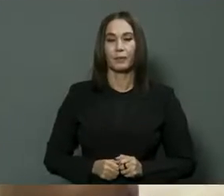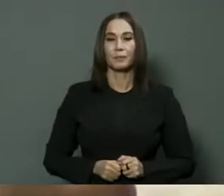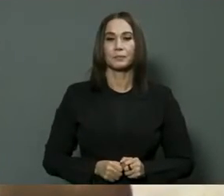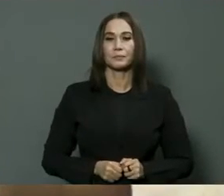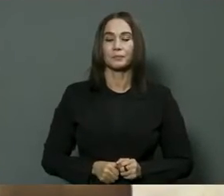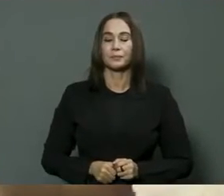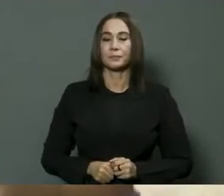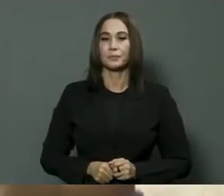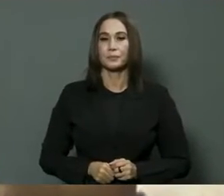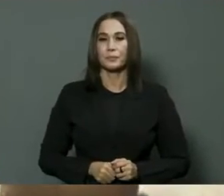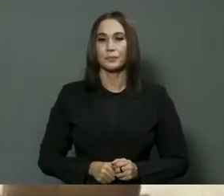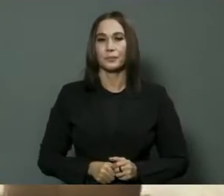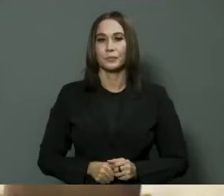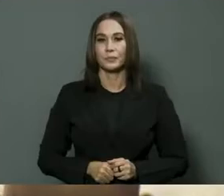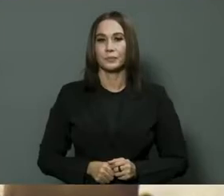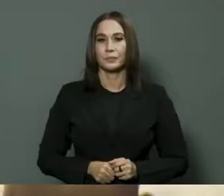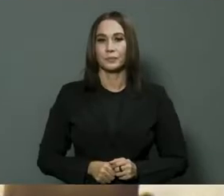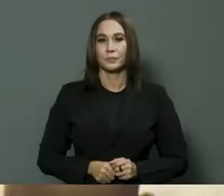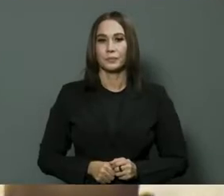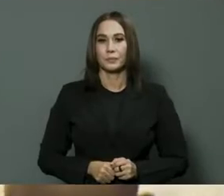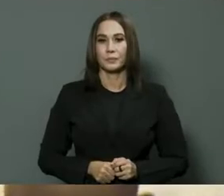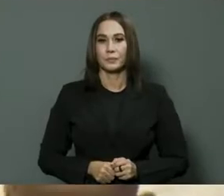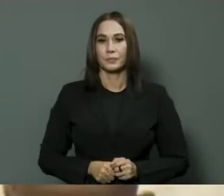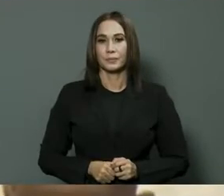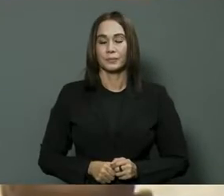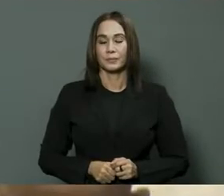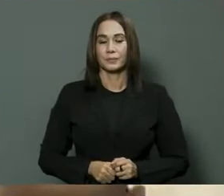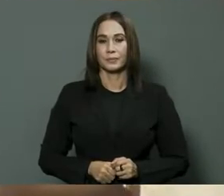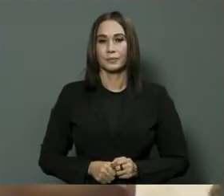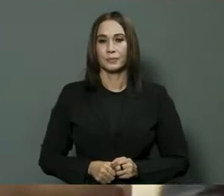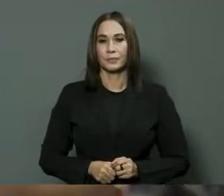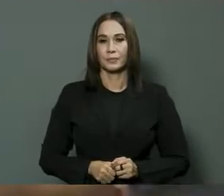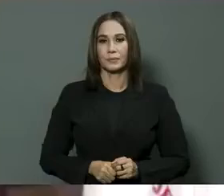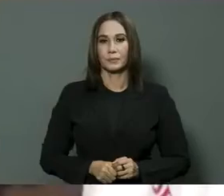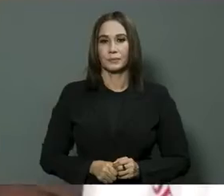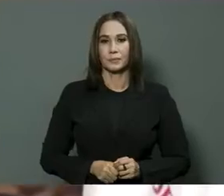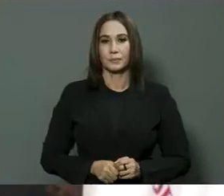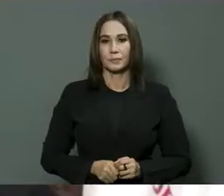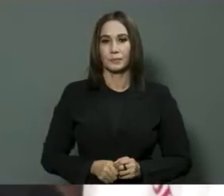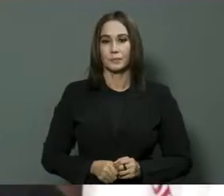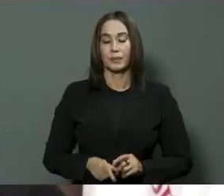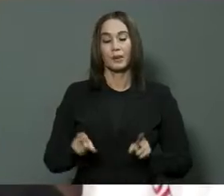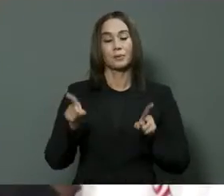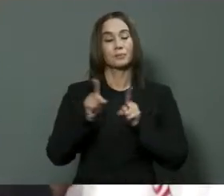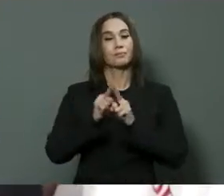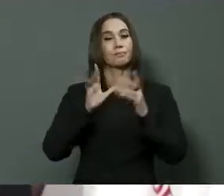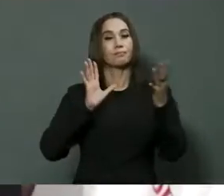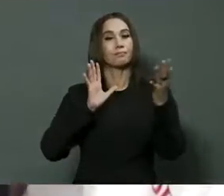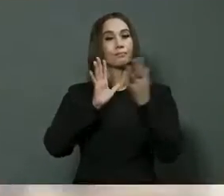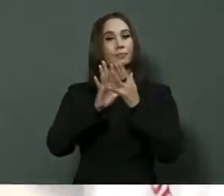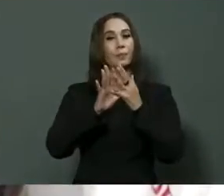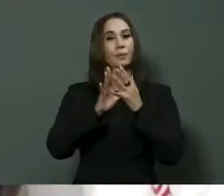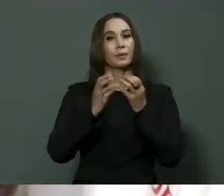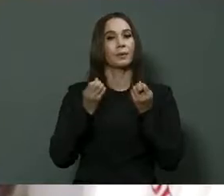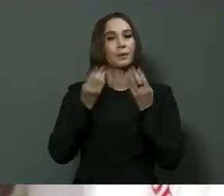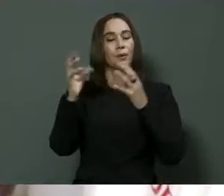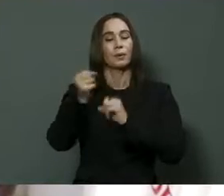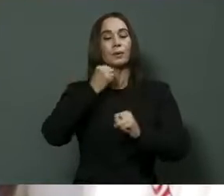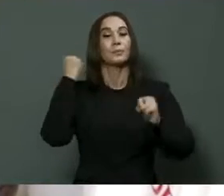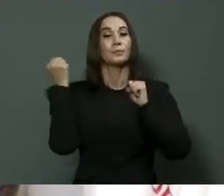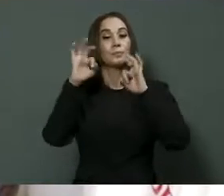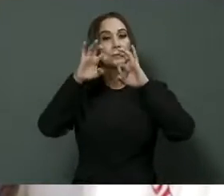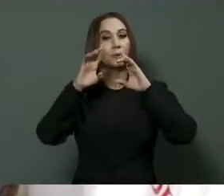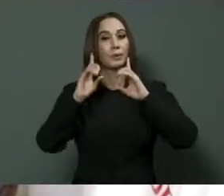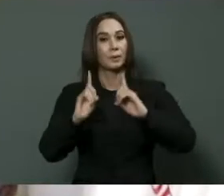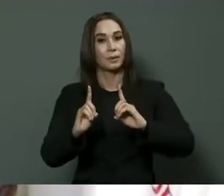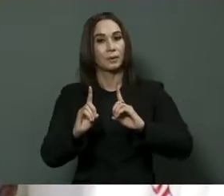Se combatió con mucha gallardía la parálisis de la educación y no se